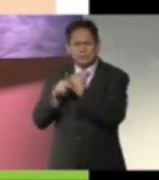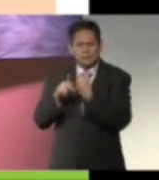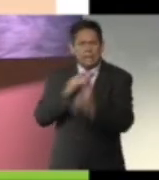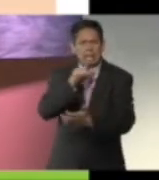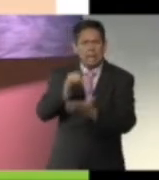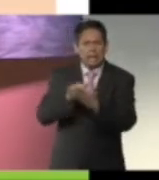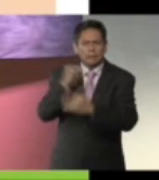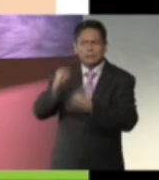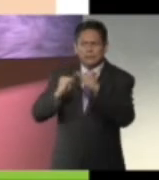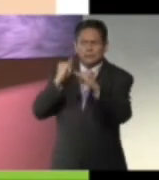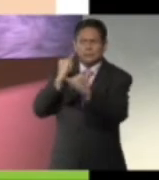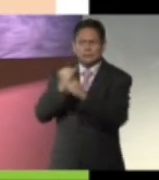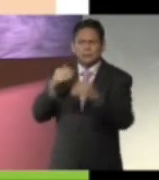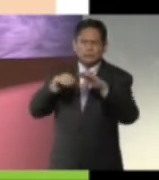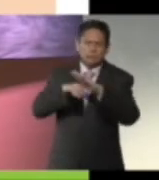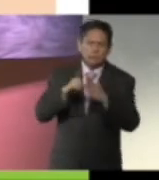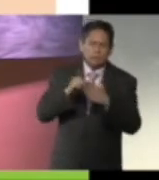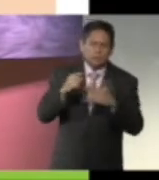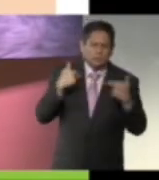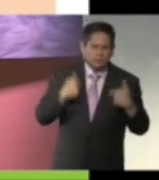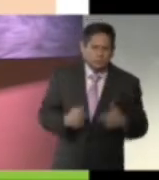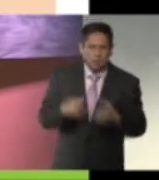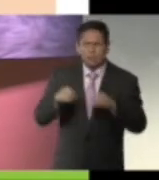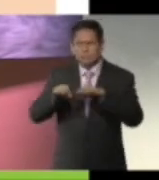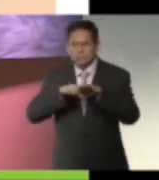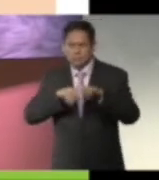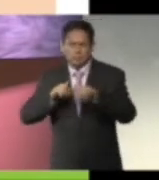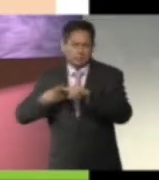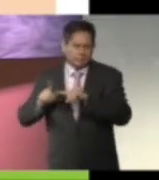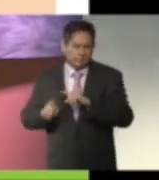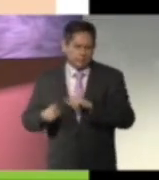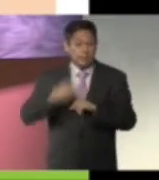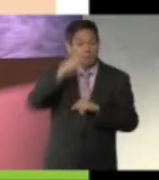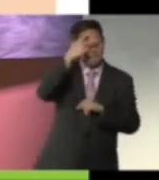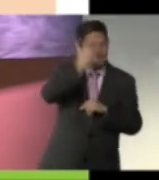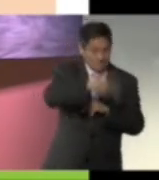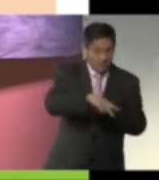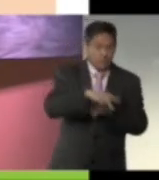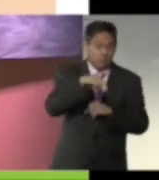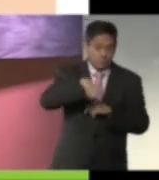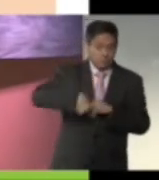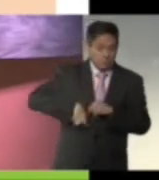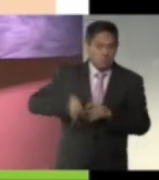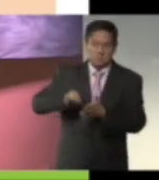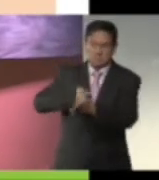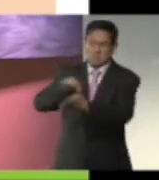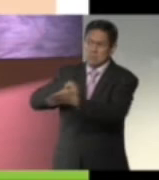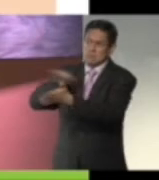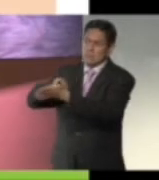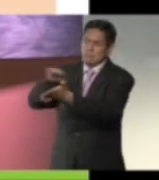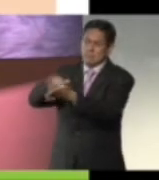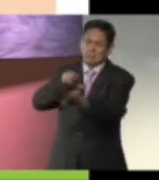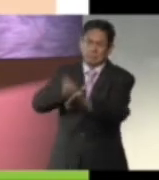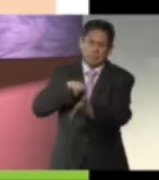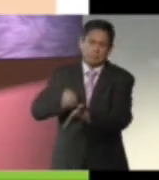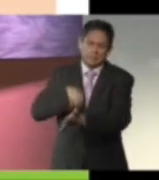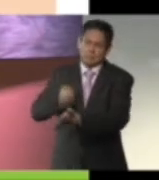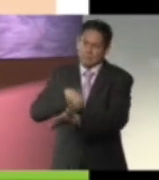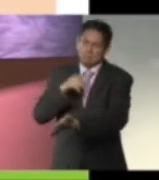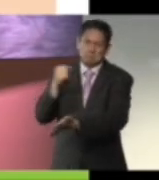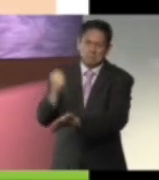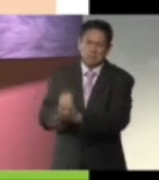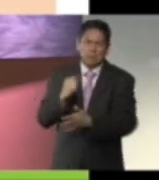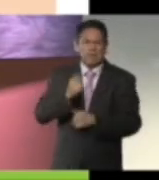8 convenios fundamentales del trabajo de la OIT, y eso nos obliga internacionalmente a